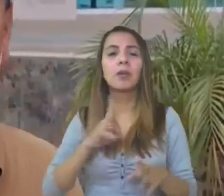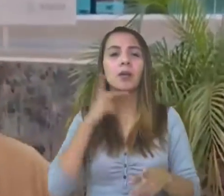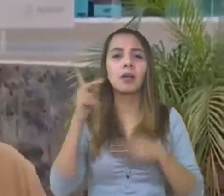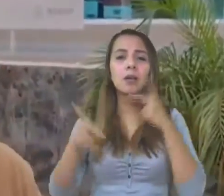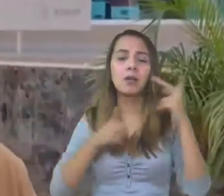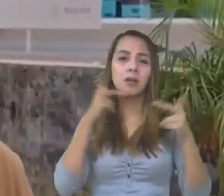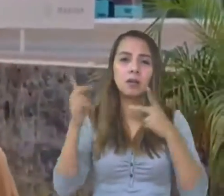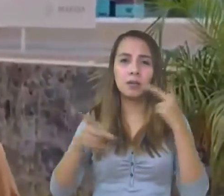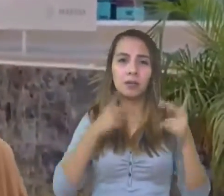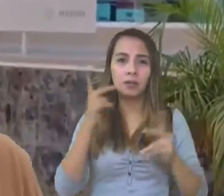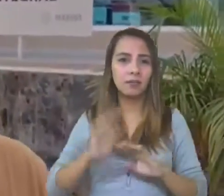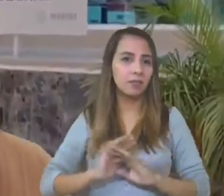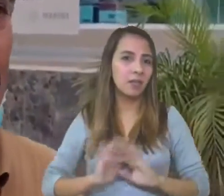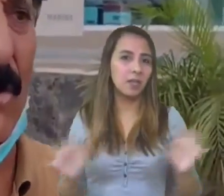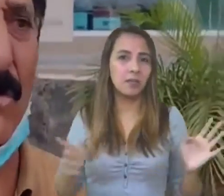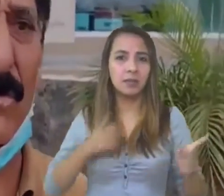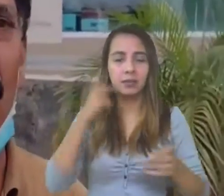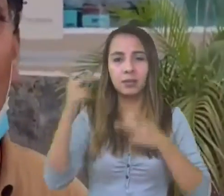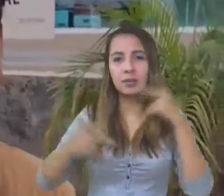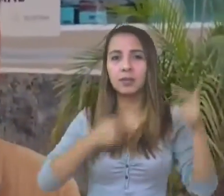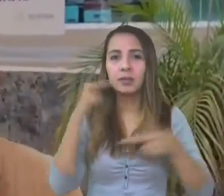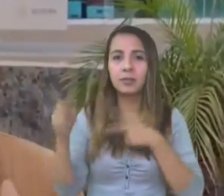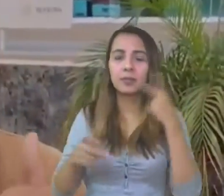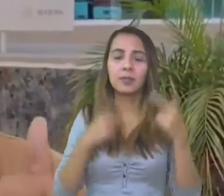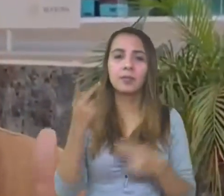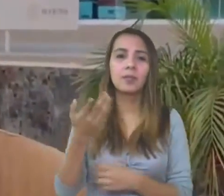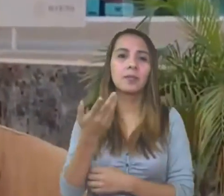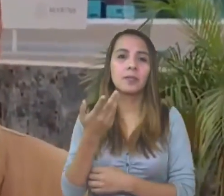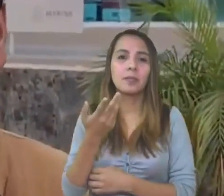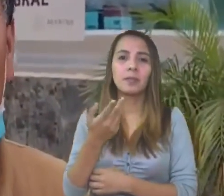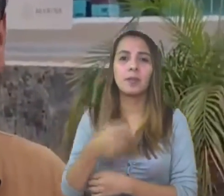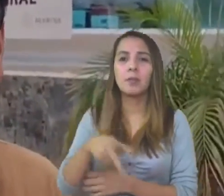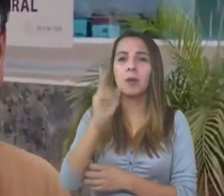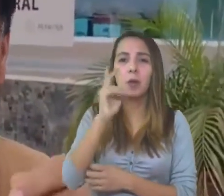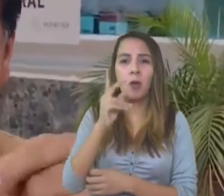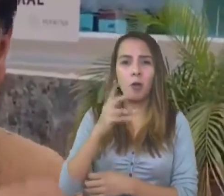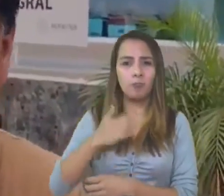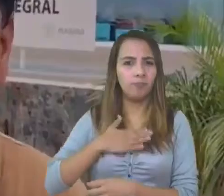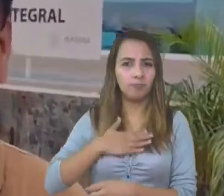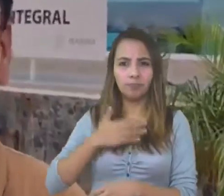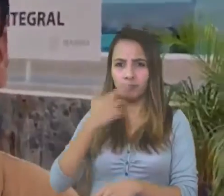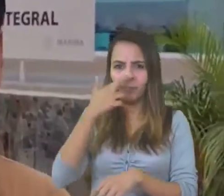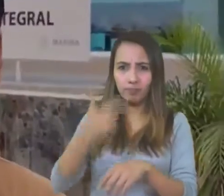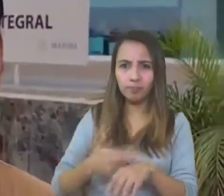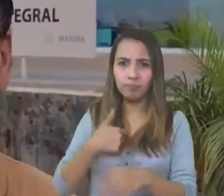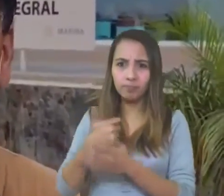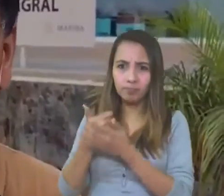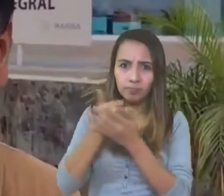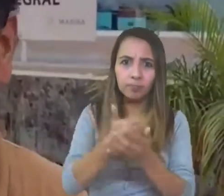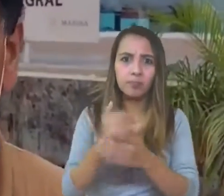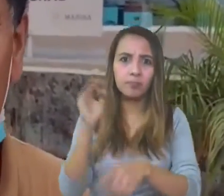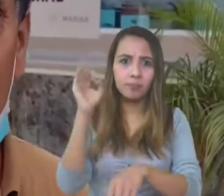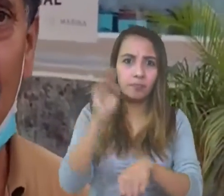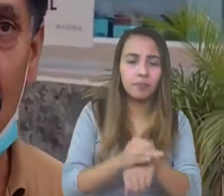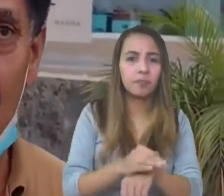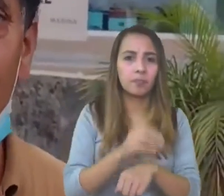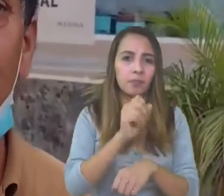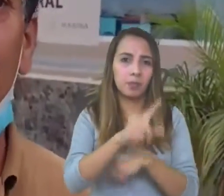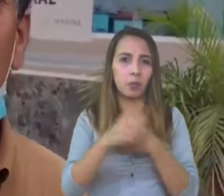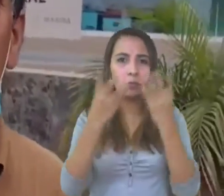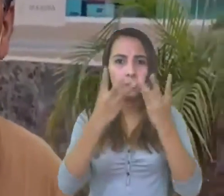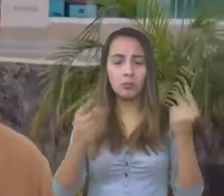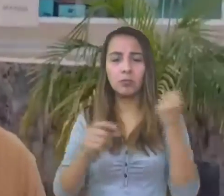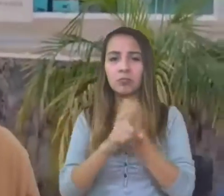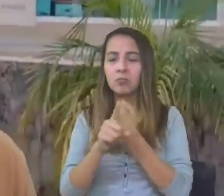mareador. Puro choro mareador. Pero no, nadie agarra la bandera del problema social que existe.